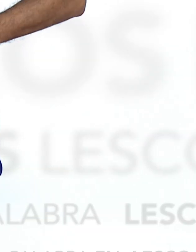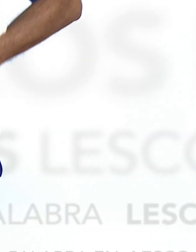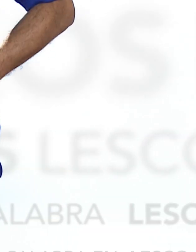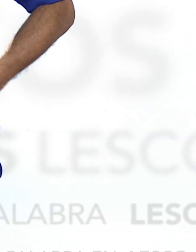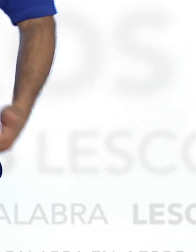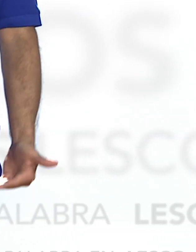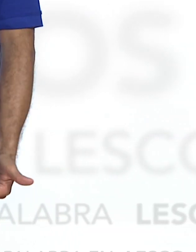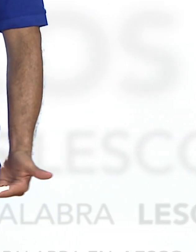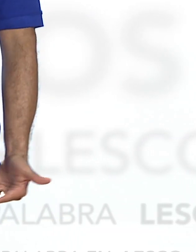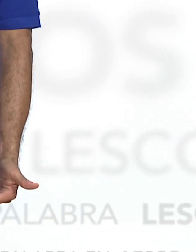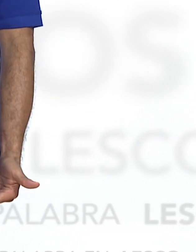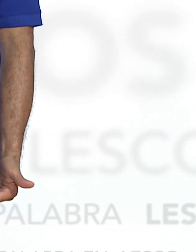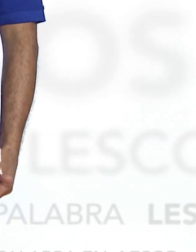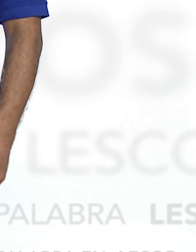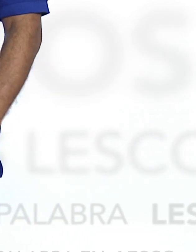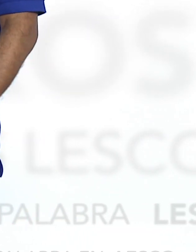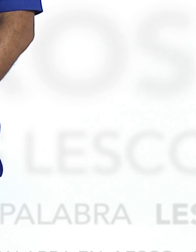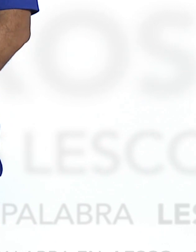Short.